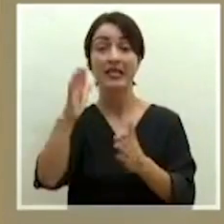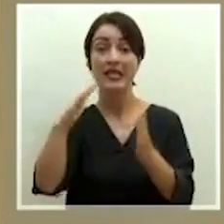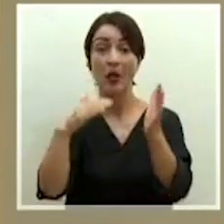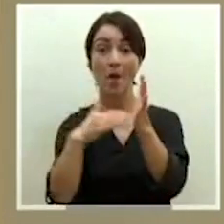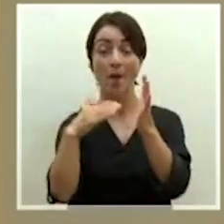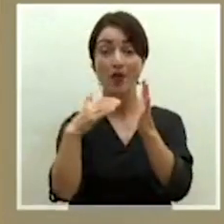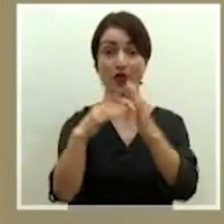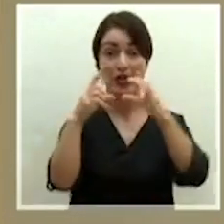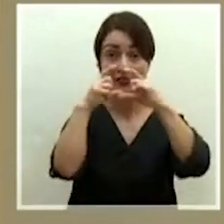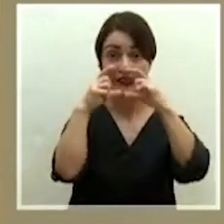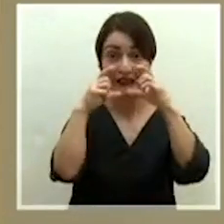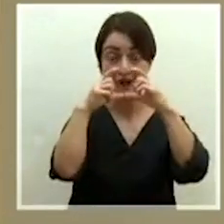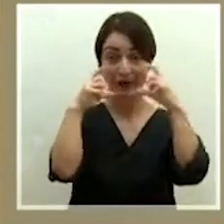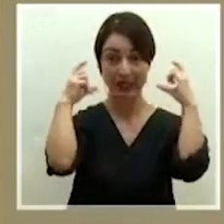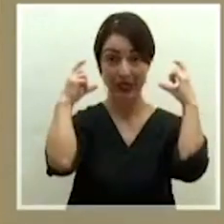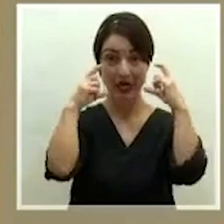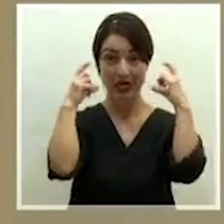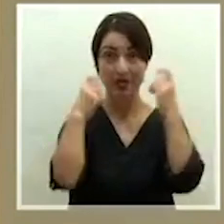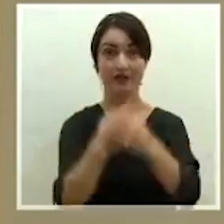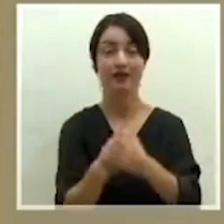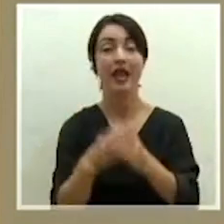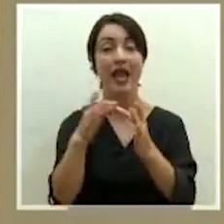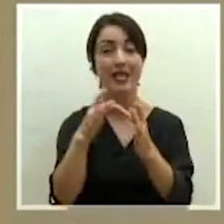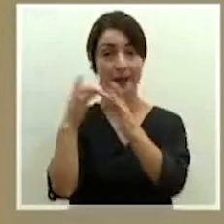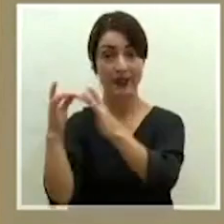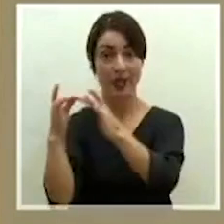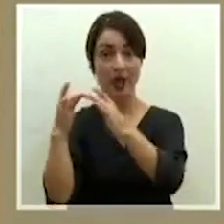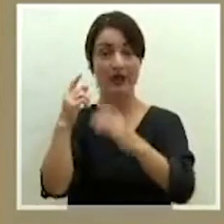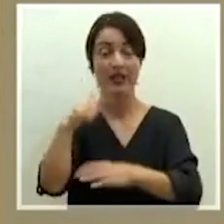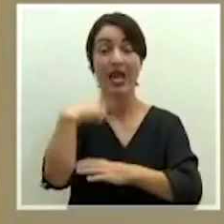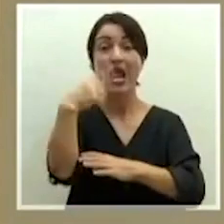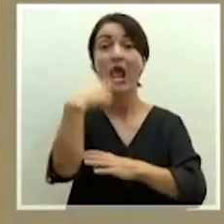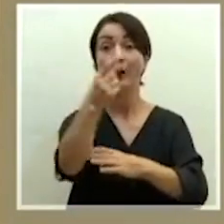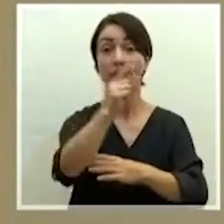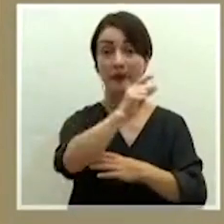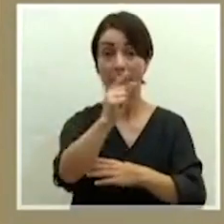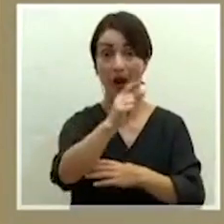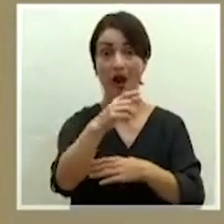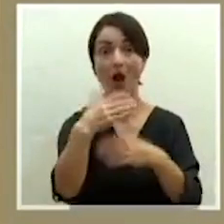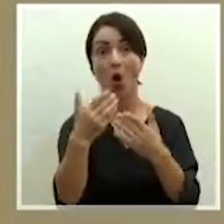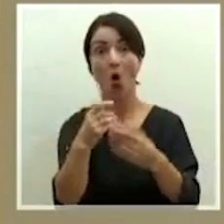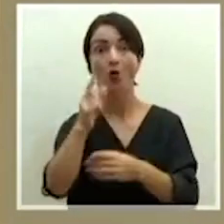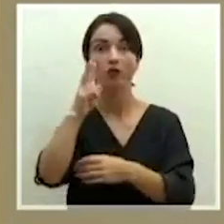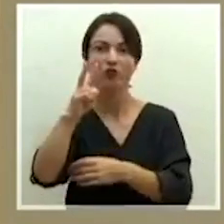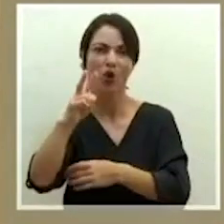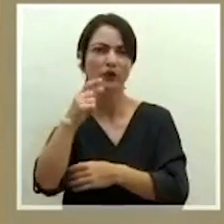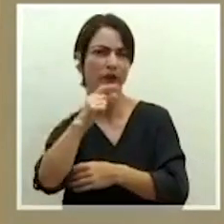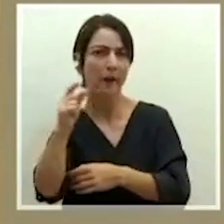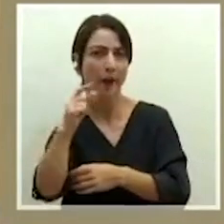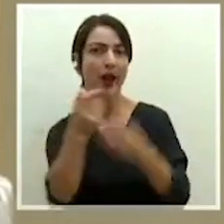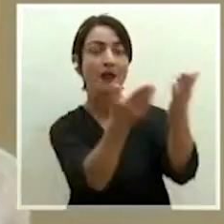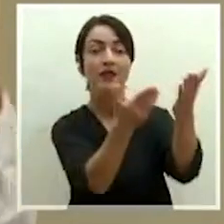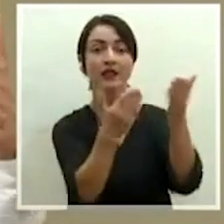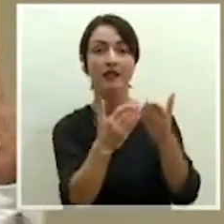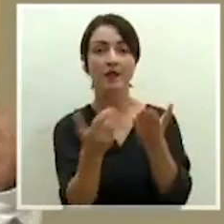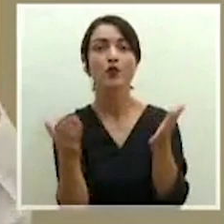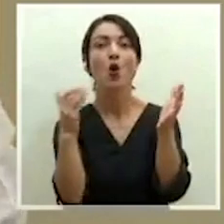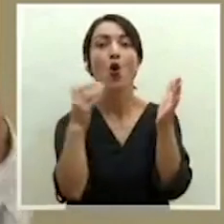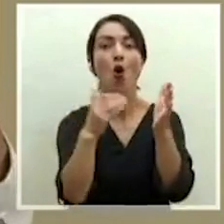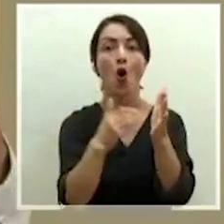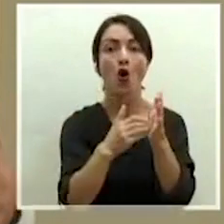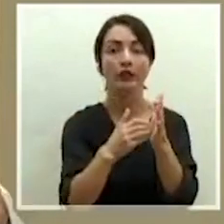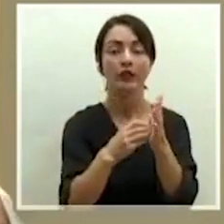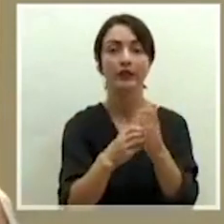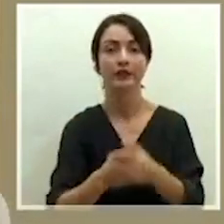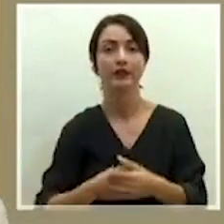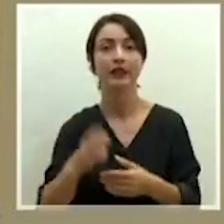de mascarillas quirúrgicas, y la semana siguiente o en las próximas dos semanas vamos a estar recibiendo otras